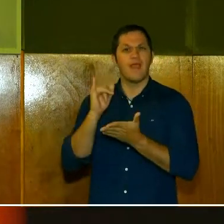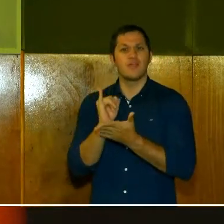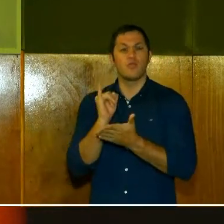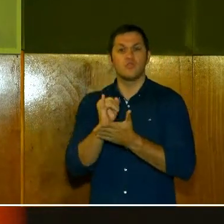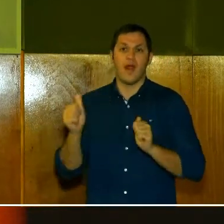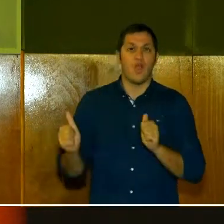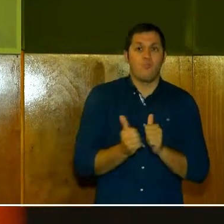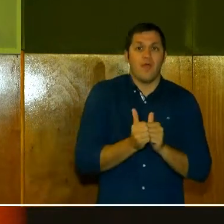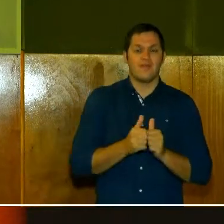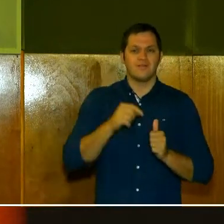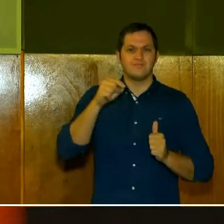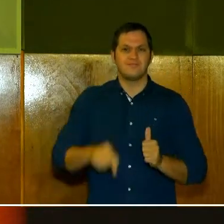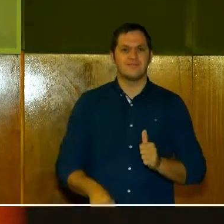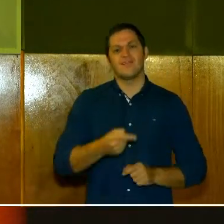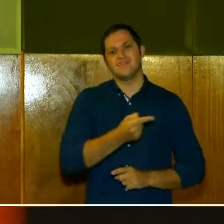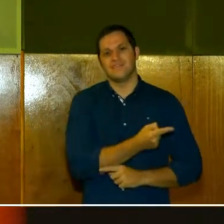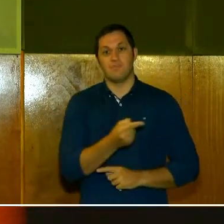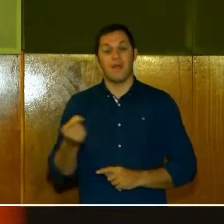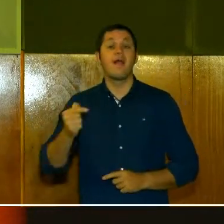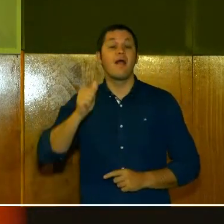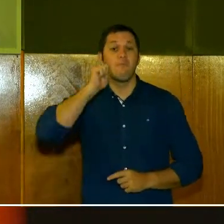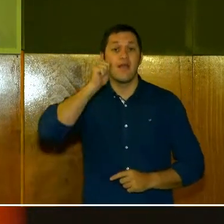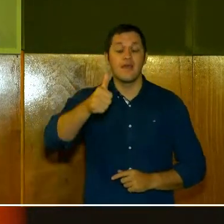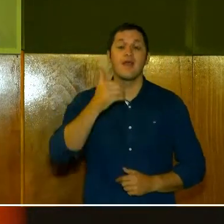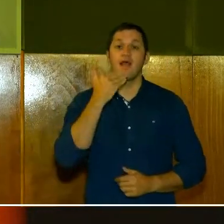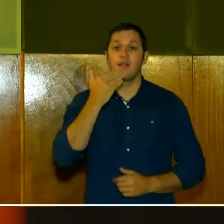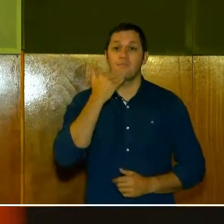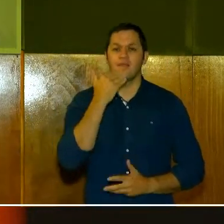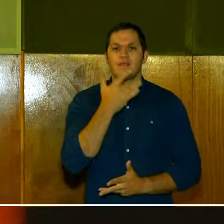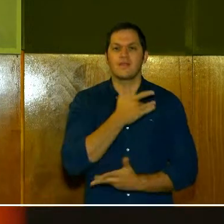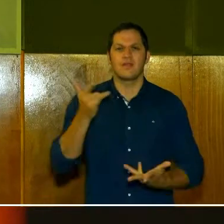lengua de señas de la sociedad chilena de astronomía socias